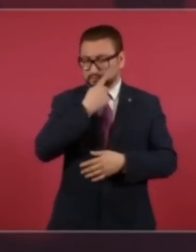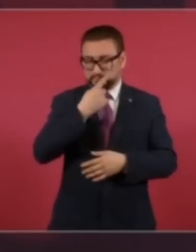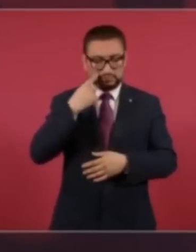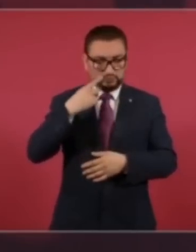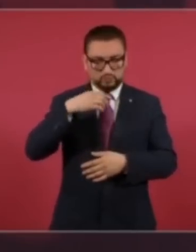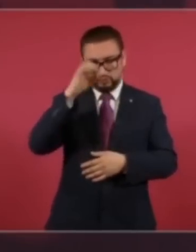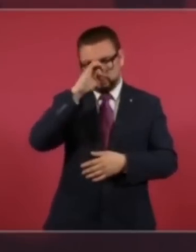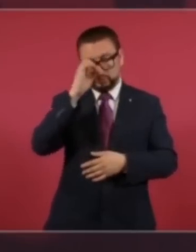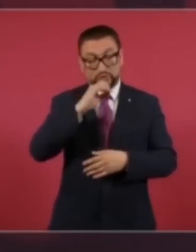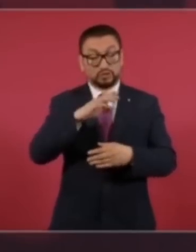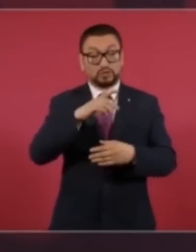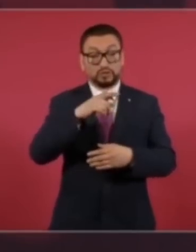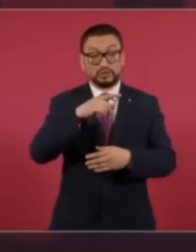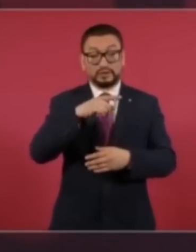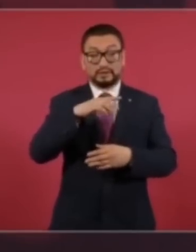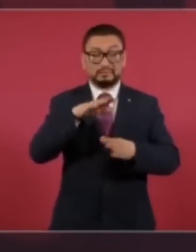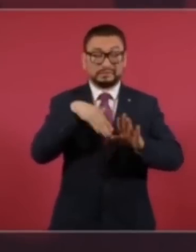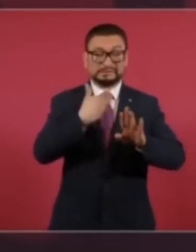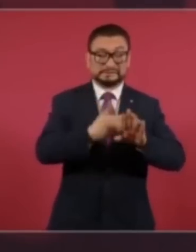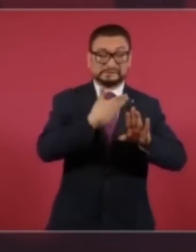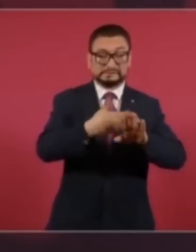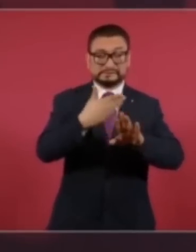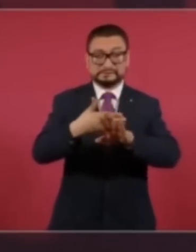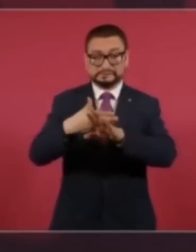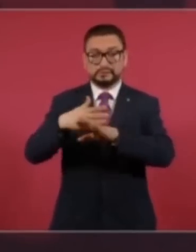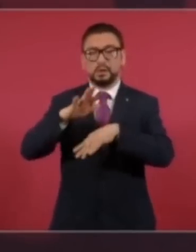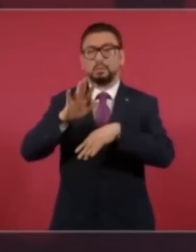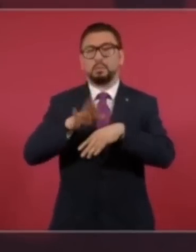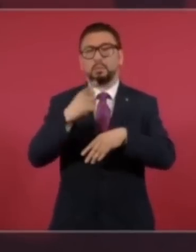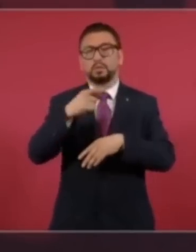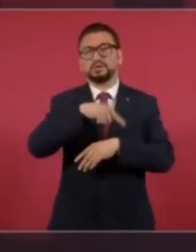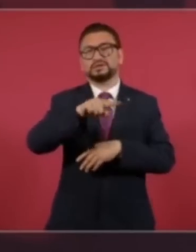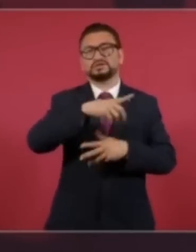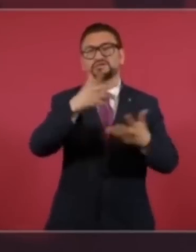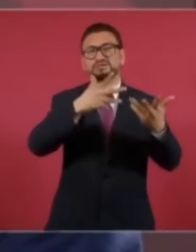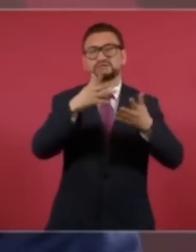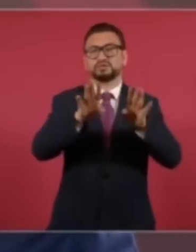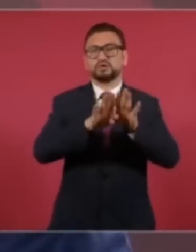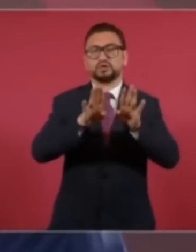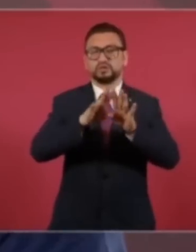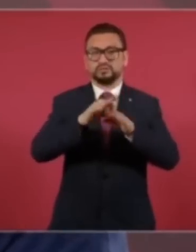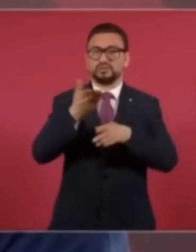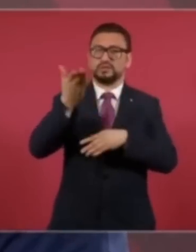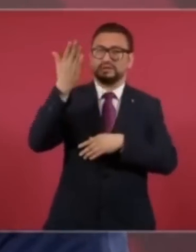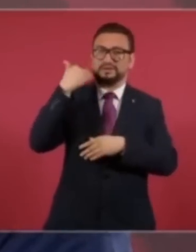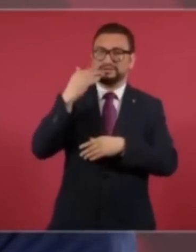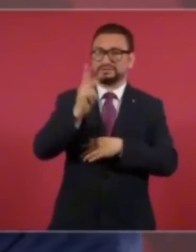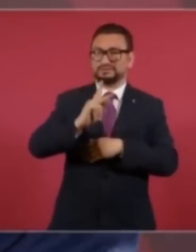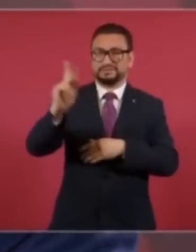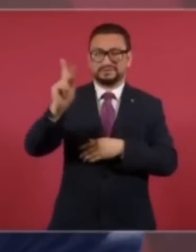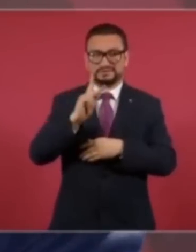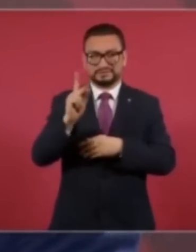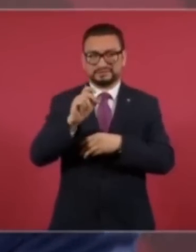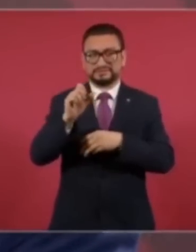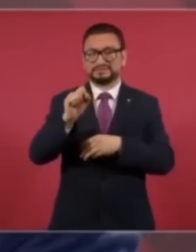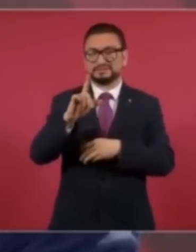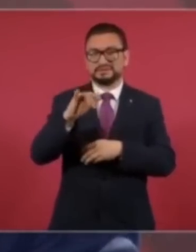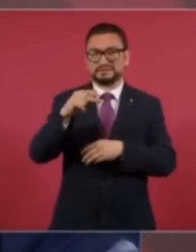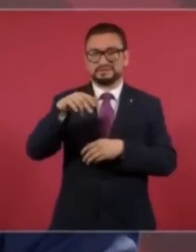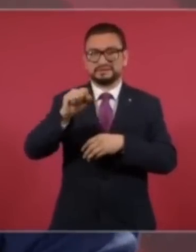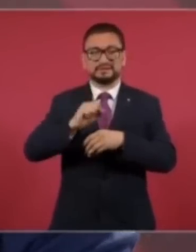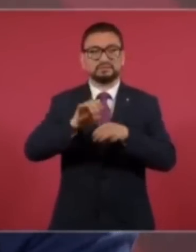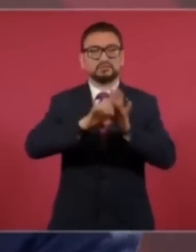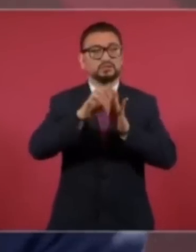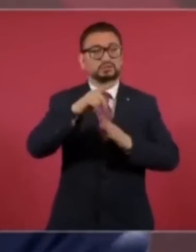por la persecución, por los actos espectaculares, como lo hizo Salinas, que llega y mete a